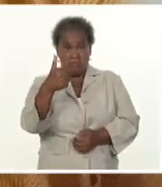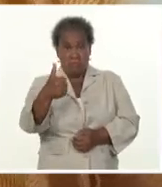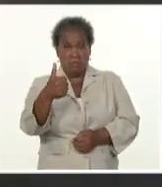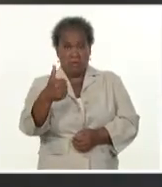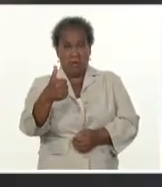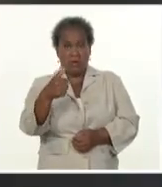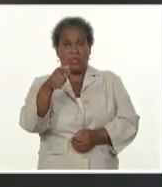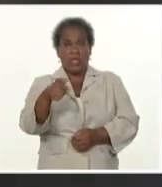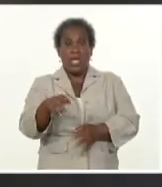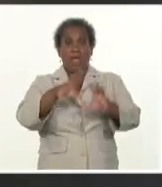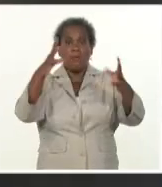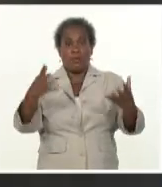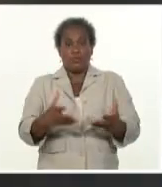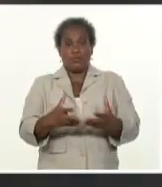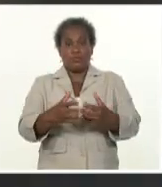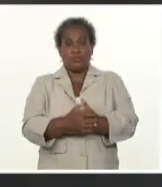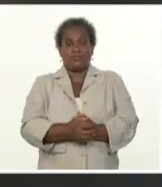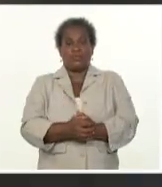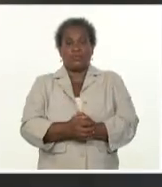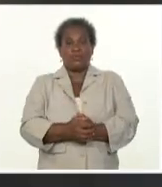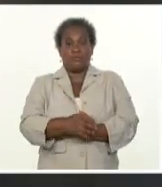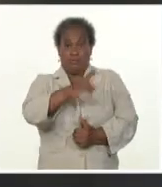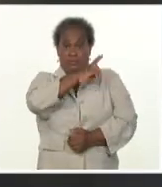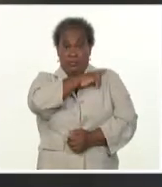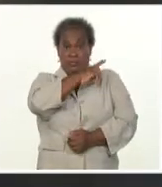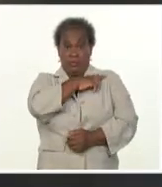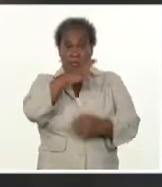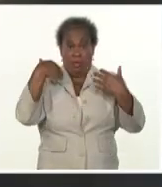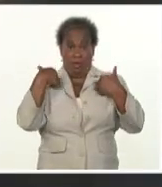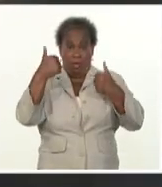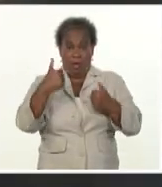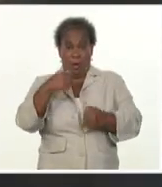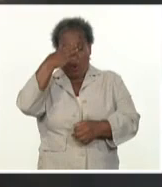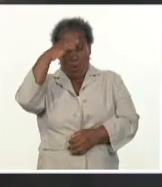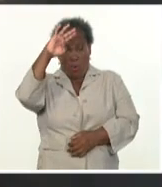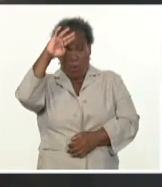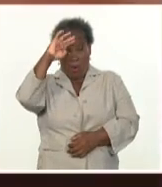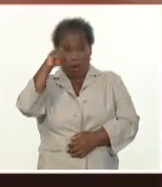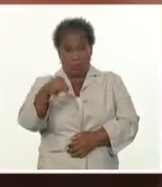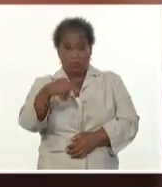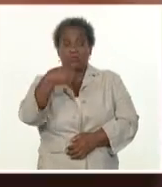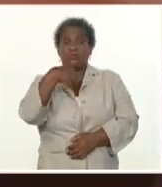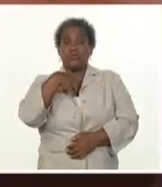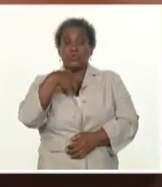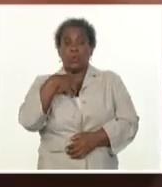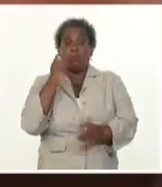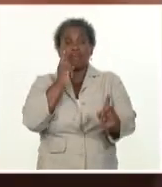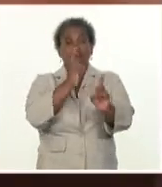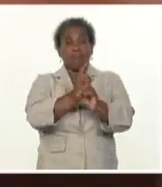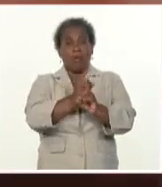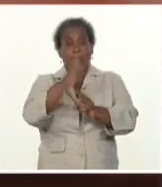la humanidad. El diplomático cubano sostuvo también un encuentro con los científicos que